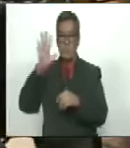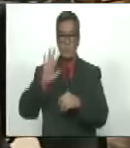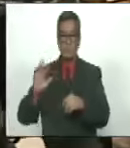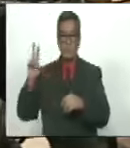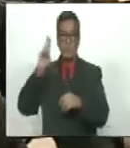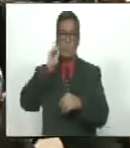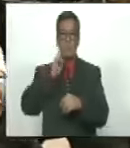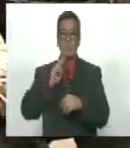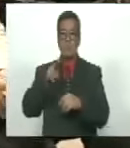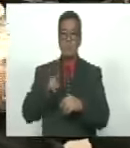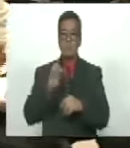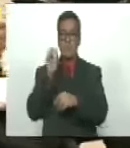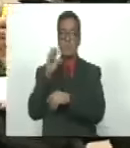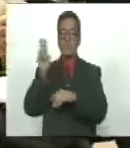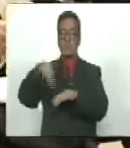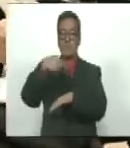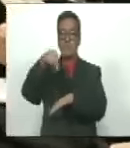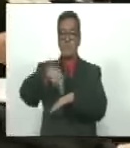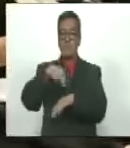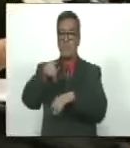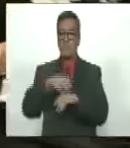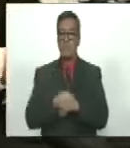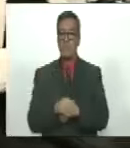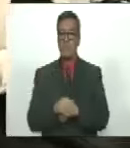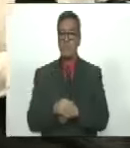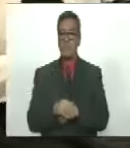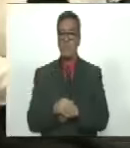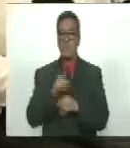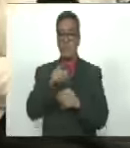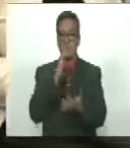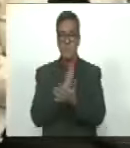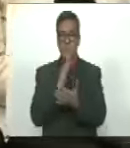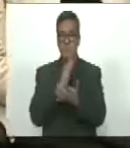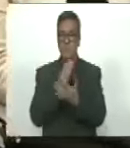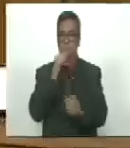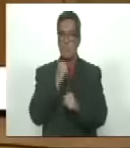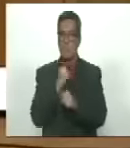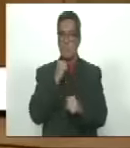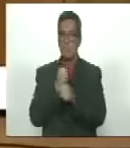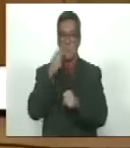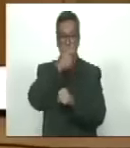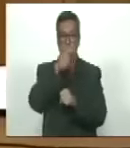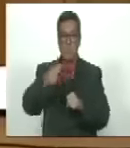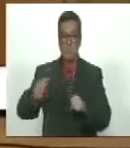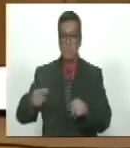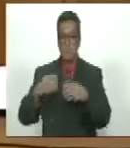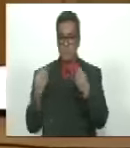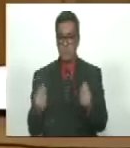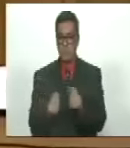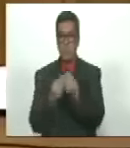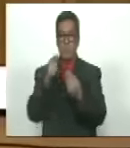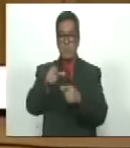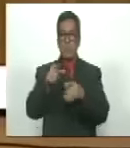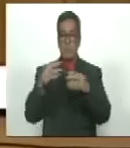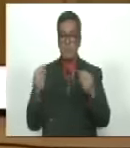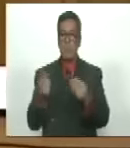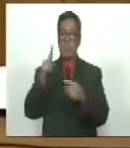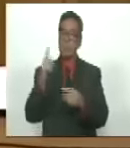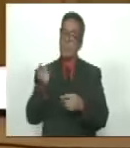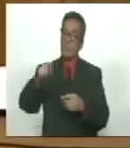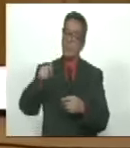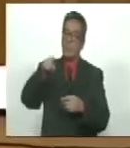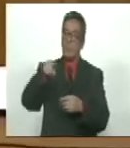de Venezuela, de la Asamblea Nacional, que es quien siempre ha trabajado por el pueblo y para el pueblo. Aquí estamos una vez